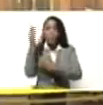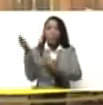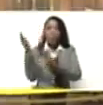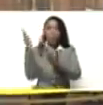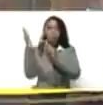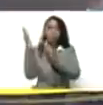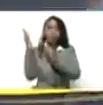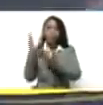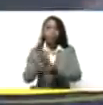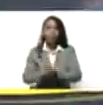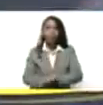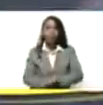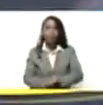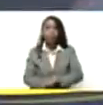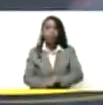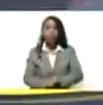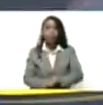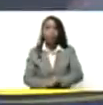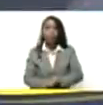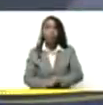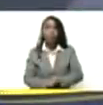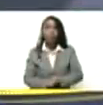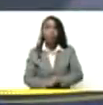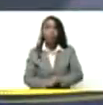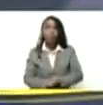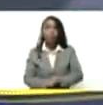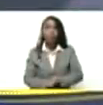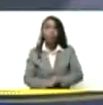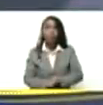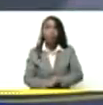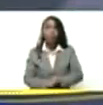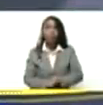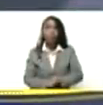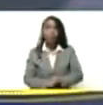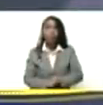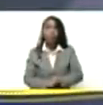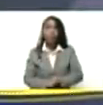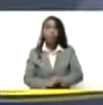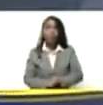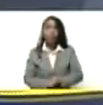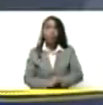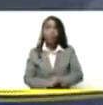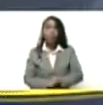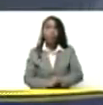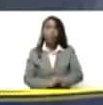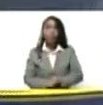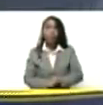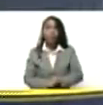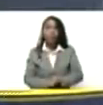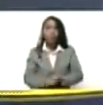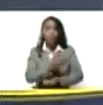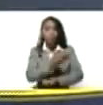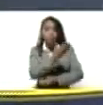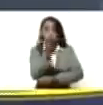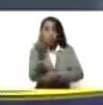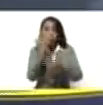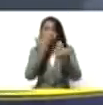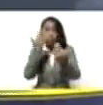todas año 2019 2020 nos cerraron todas las puertas